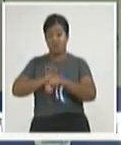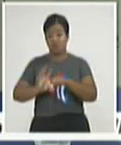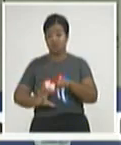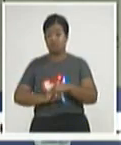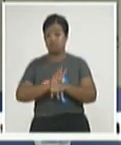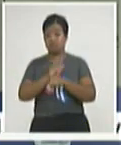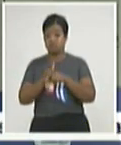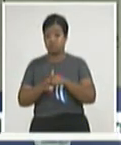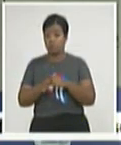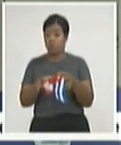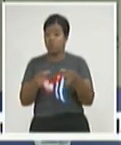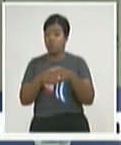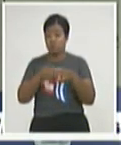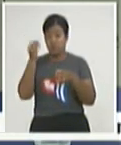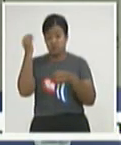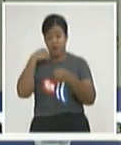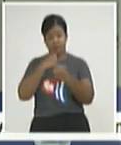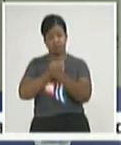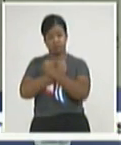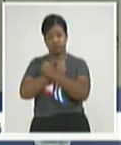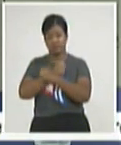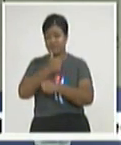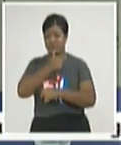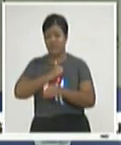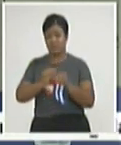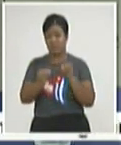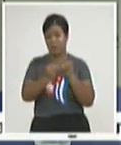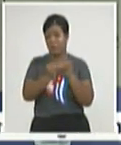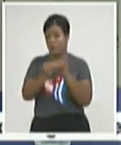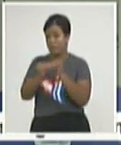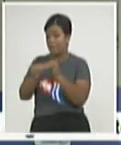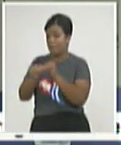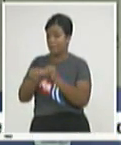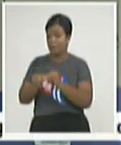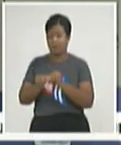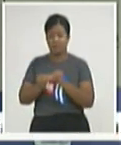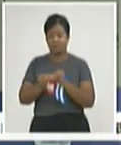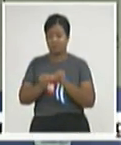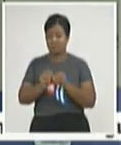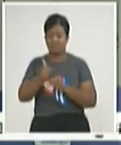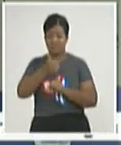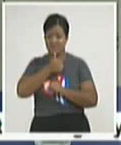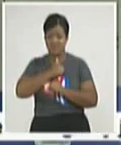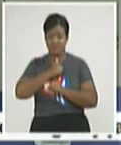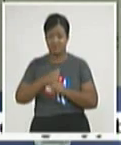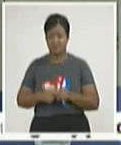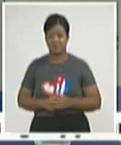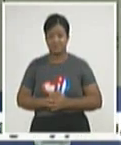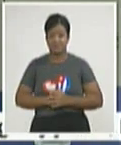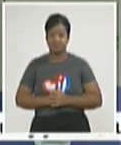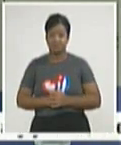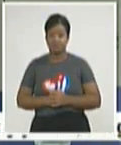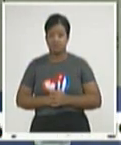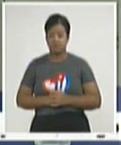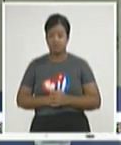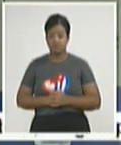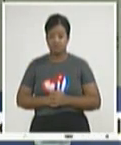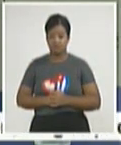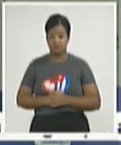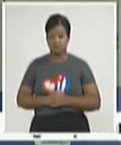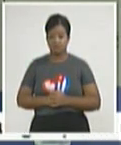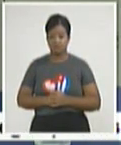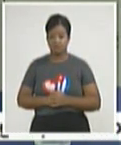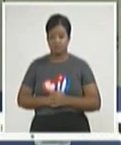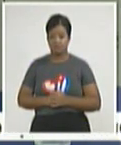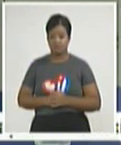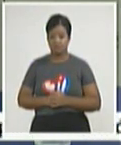grupo de más riesgo, que de donde sale fundamentalmente el diagnóstico de los casos. 12,